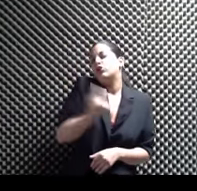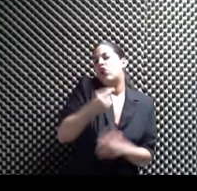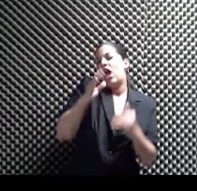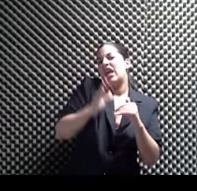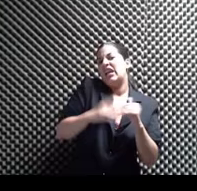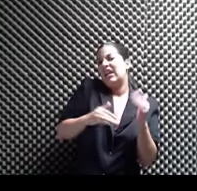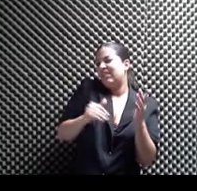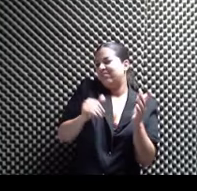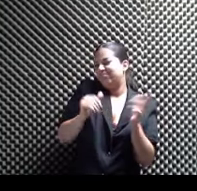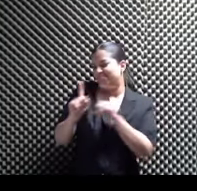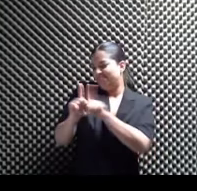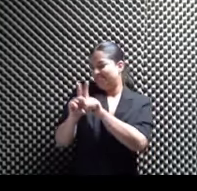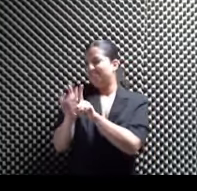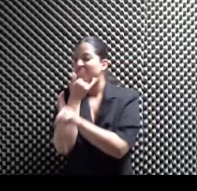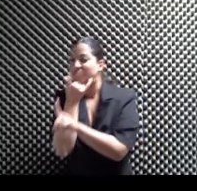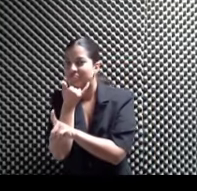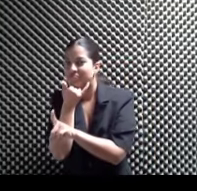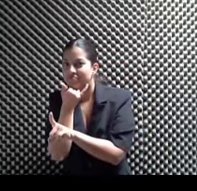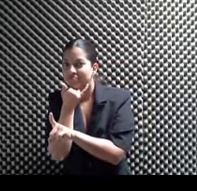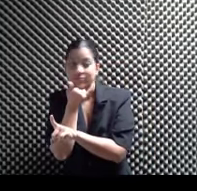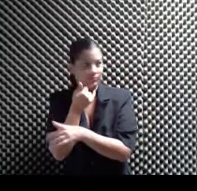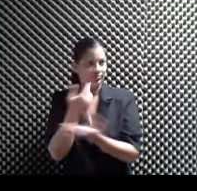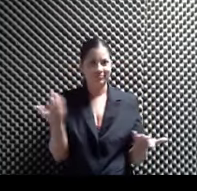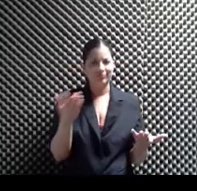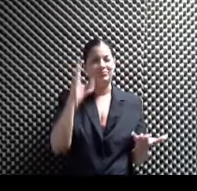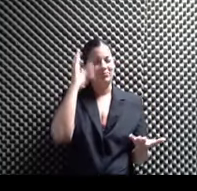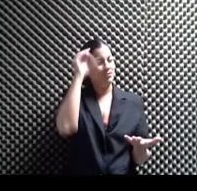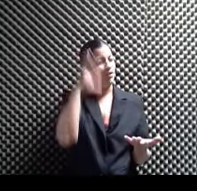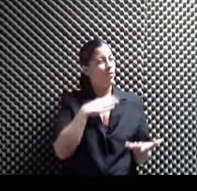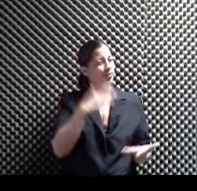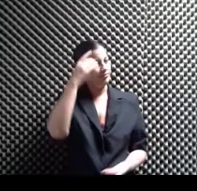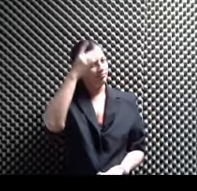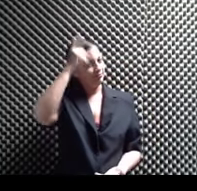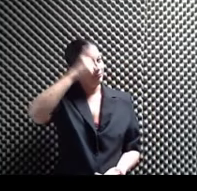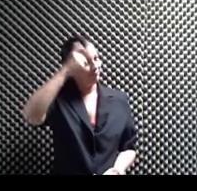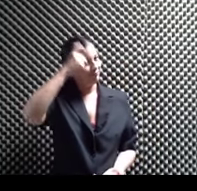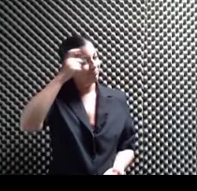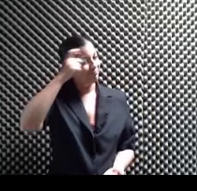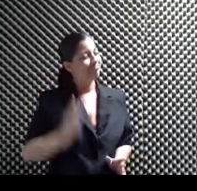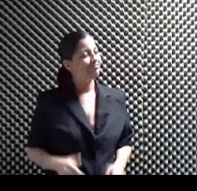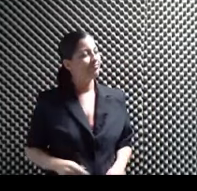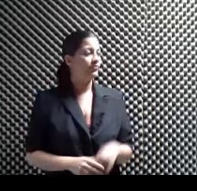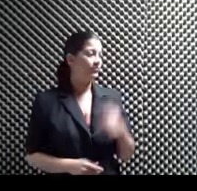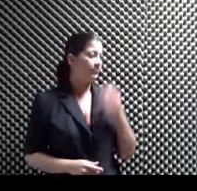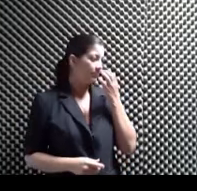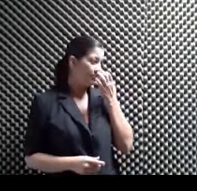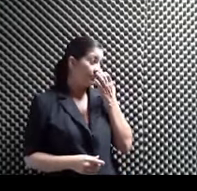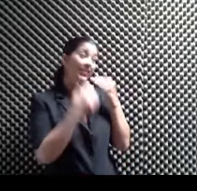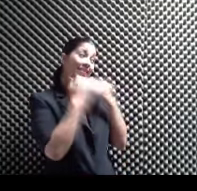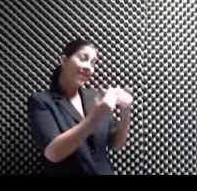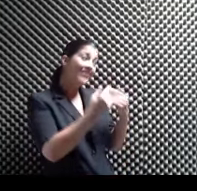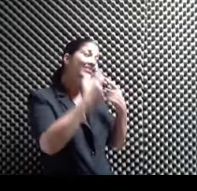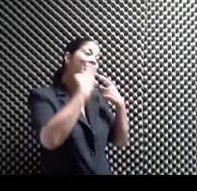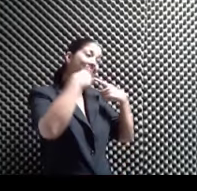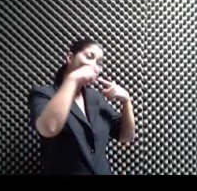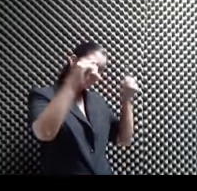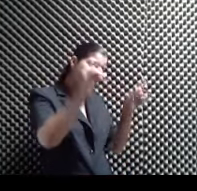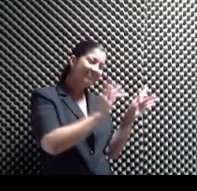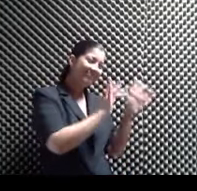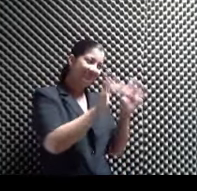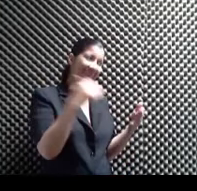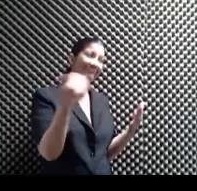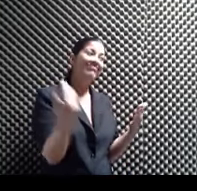Julio dice eso Es un tipo sabio Yo sé Yo estoy confundida Gracias por acompañarnos Y mucho éxito Con este nuevo disco Vamos